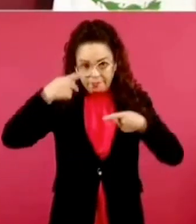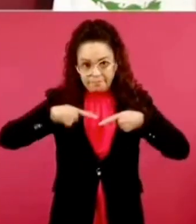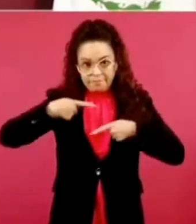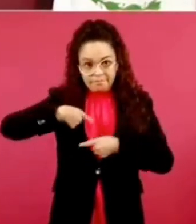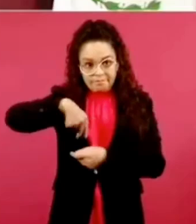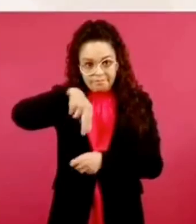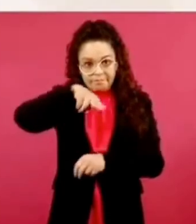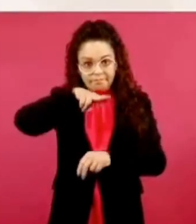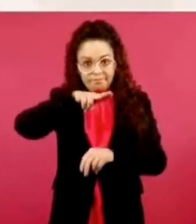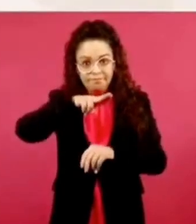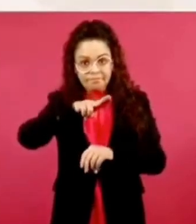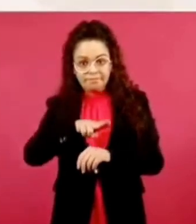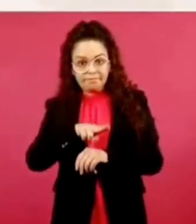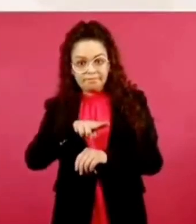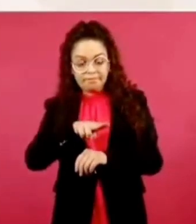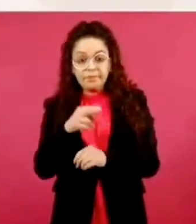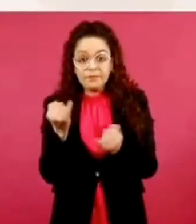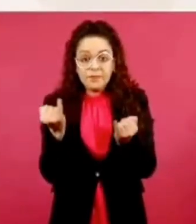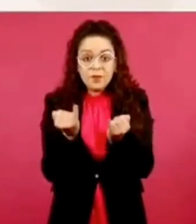Entregaron